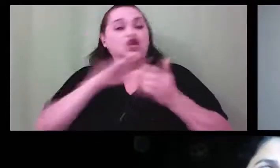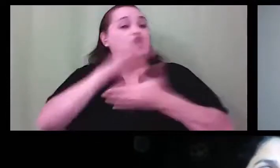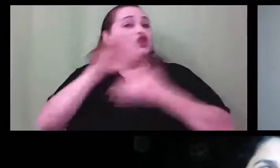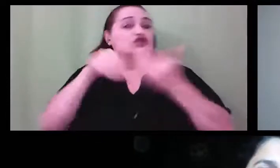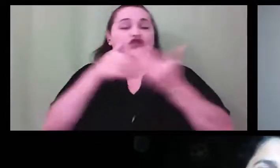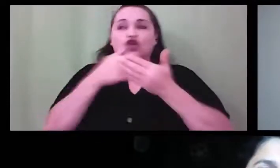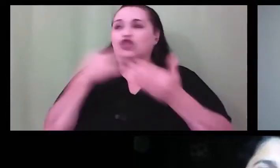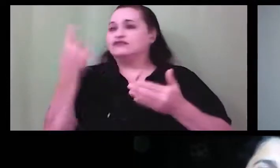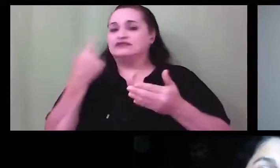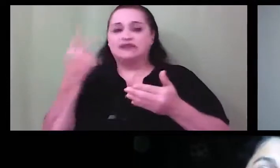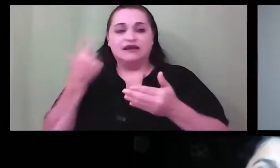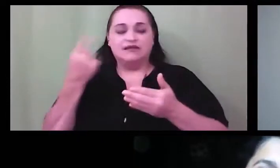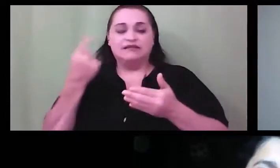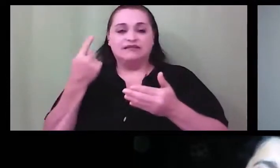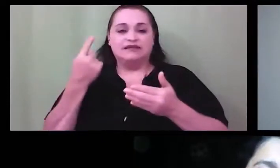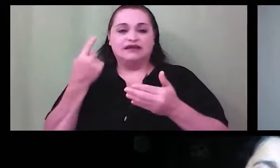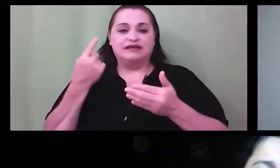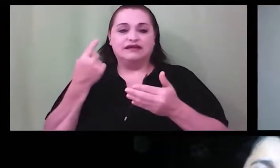siempre era